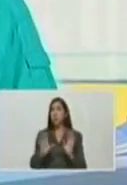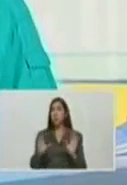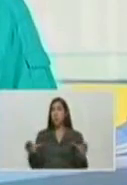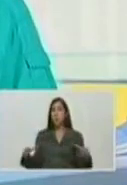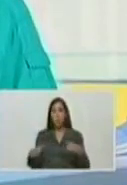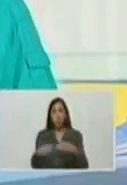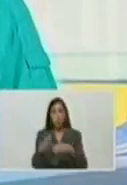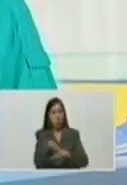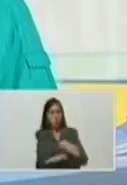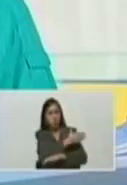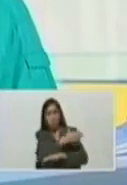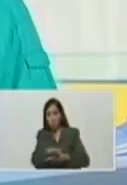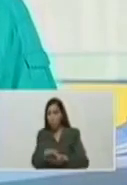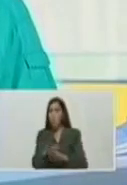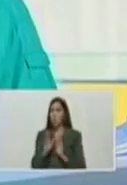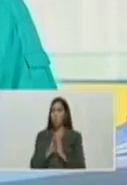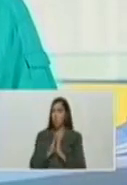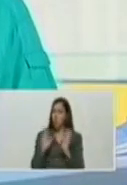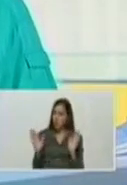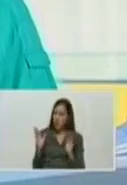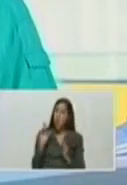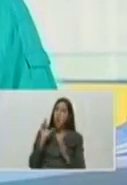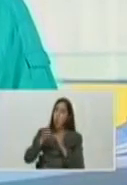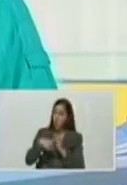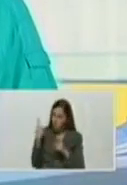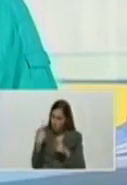otra cancioncita. ¿Cuál tienen preparada?